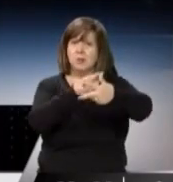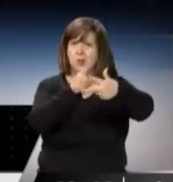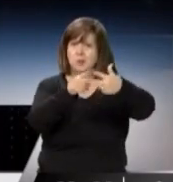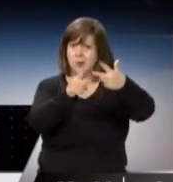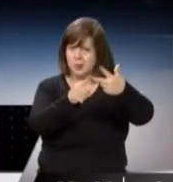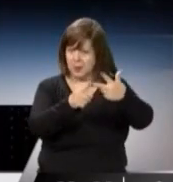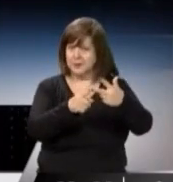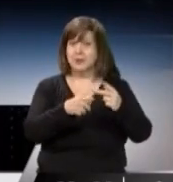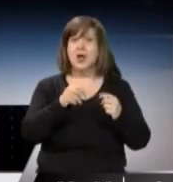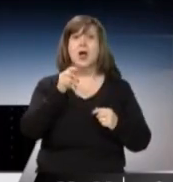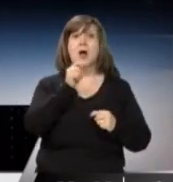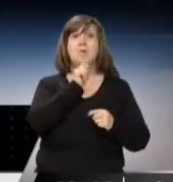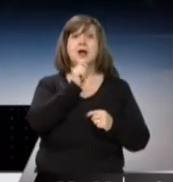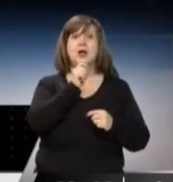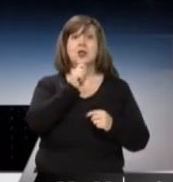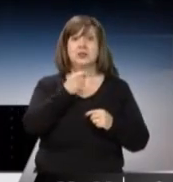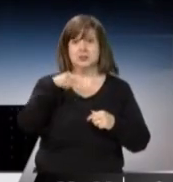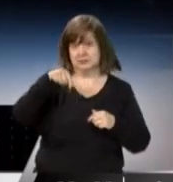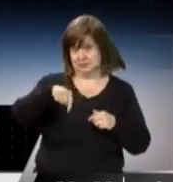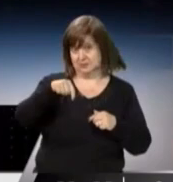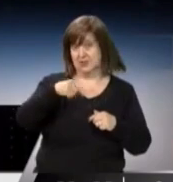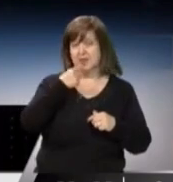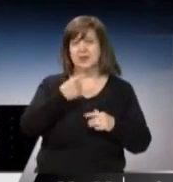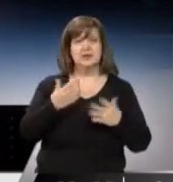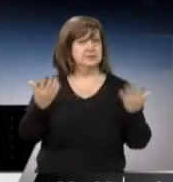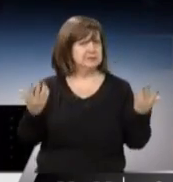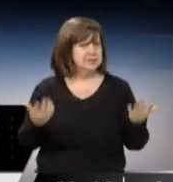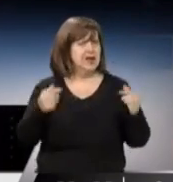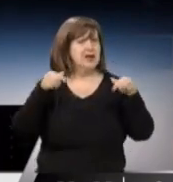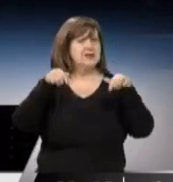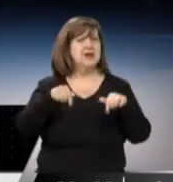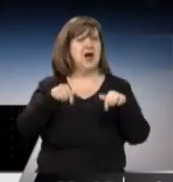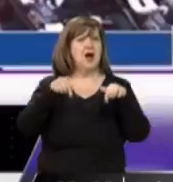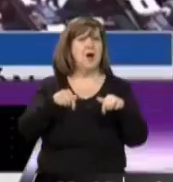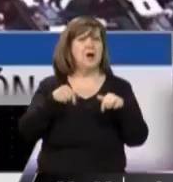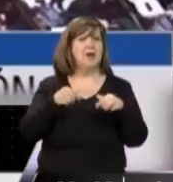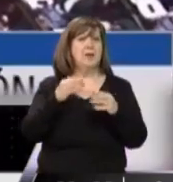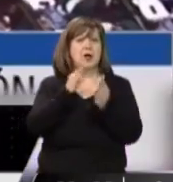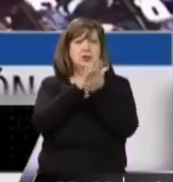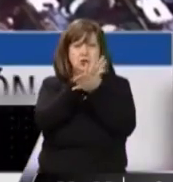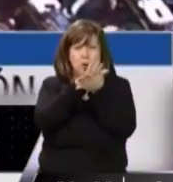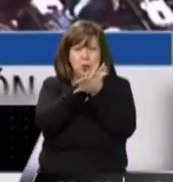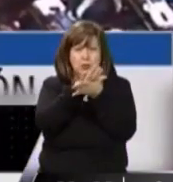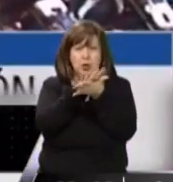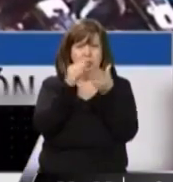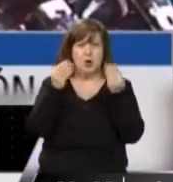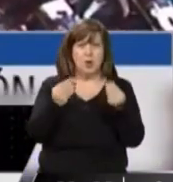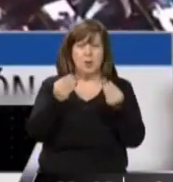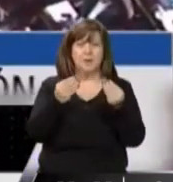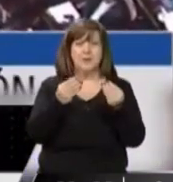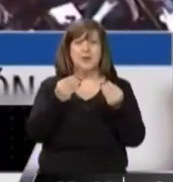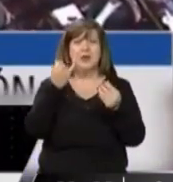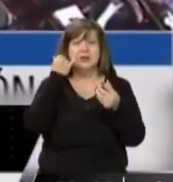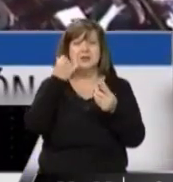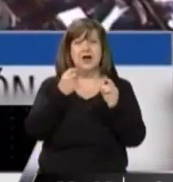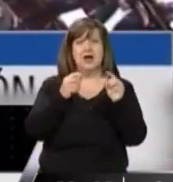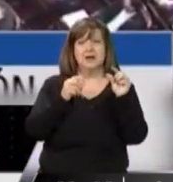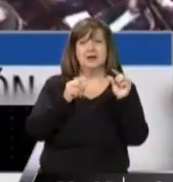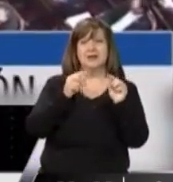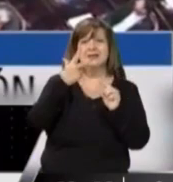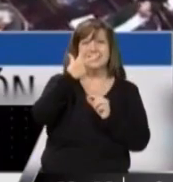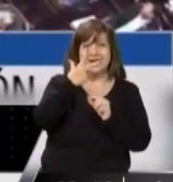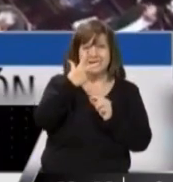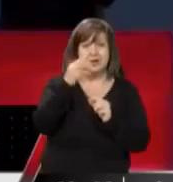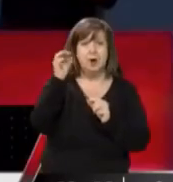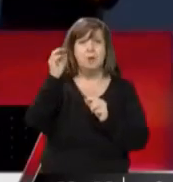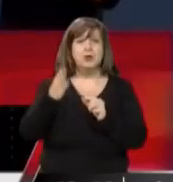de años El Congreso de la nación Por fin se sentó a discutir soluciones para los hipotecados uva el 3% de todos los tomadores en ese sistema